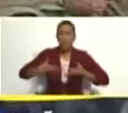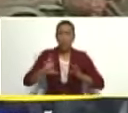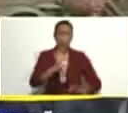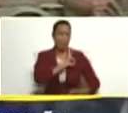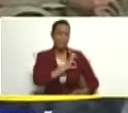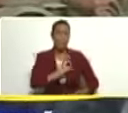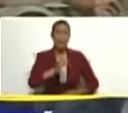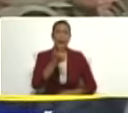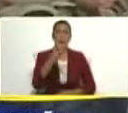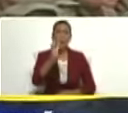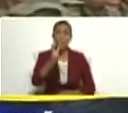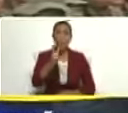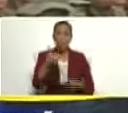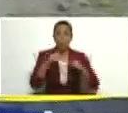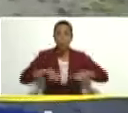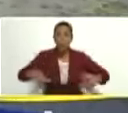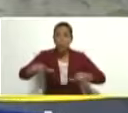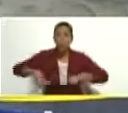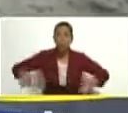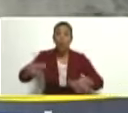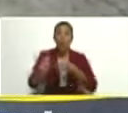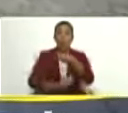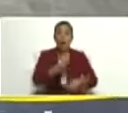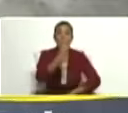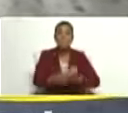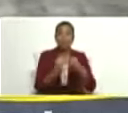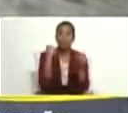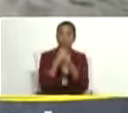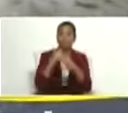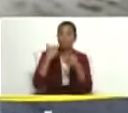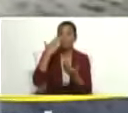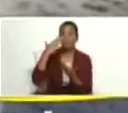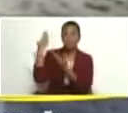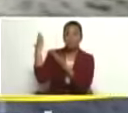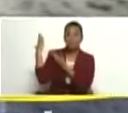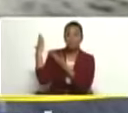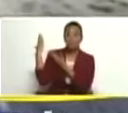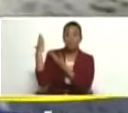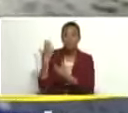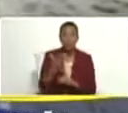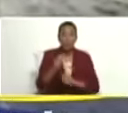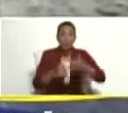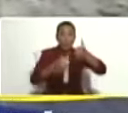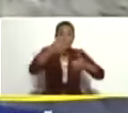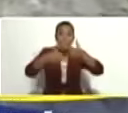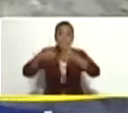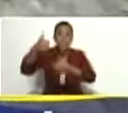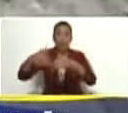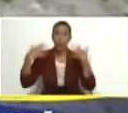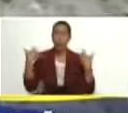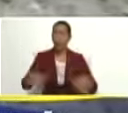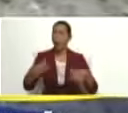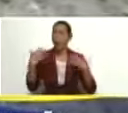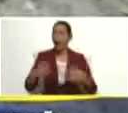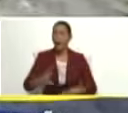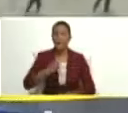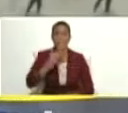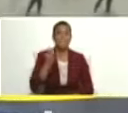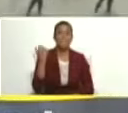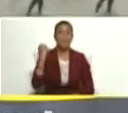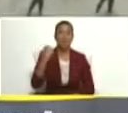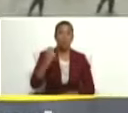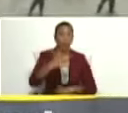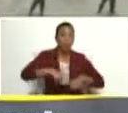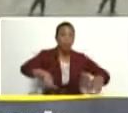las 14 canchas que ustedes están realizando. Una mejor que otra. Pude ver